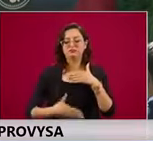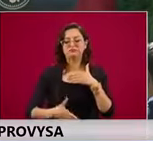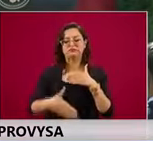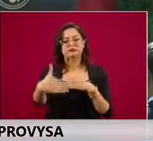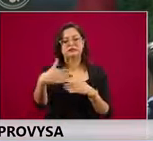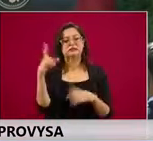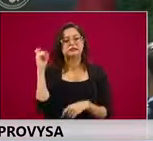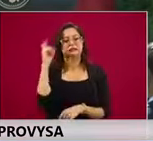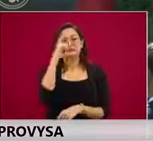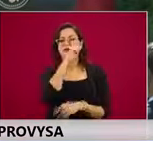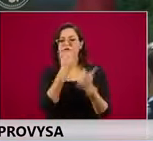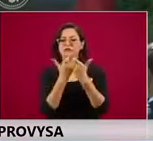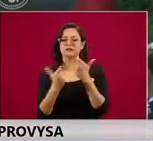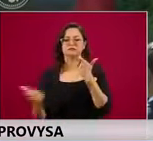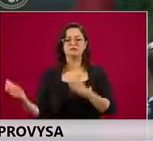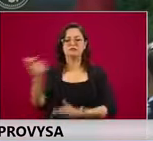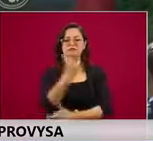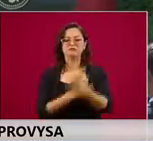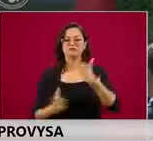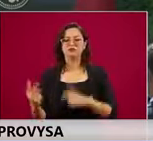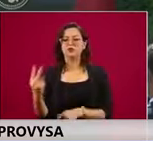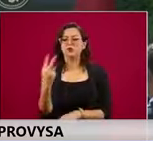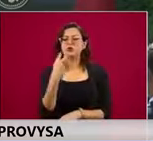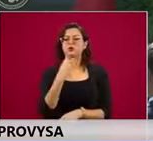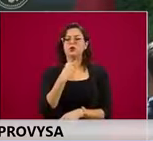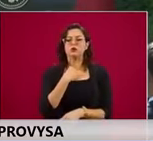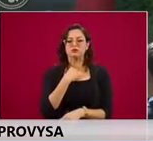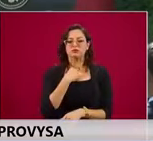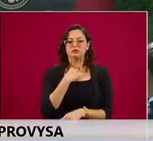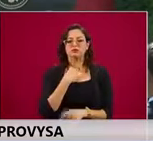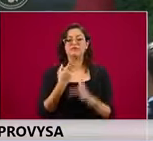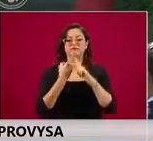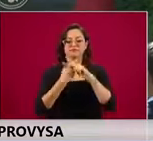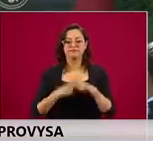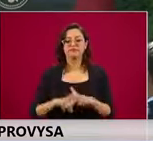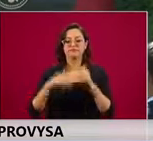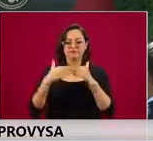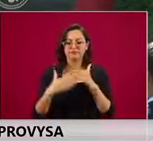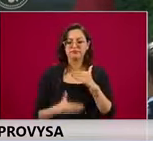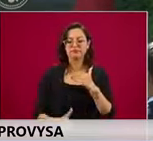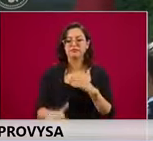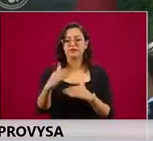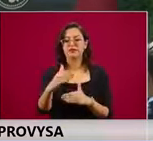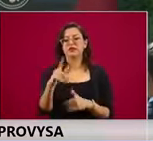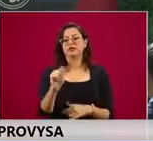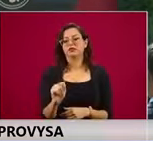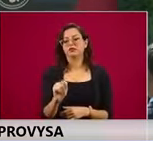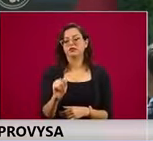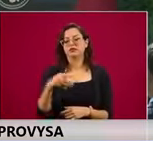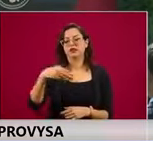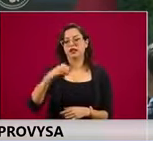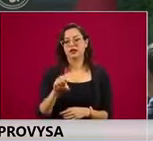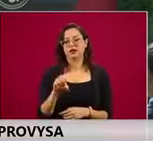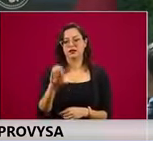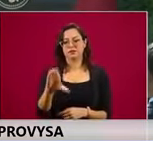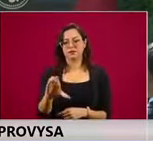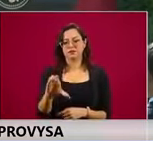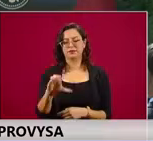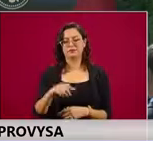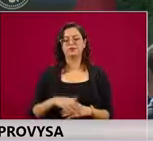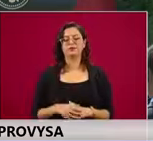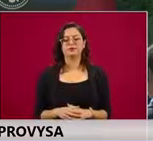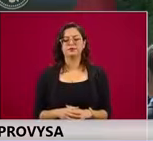welcome. Welcome to United States of Sí, America. en América. Y voy a pasar Ya no sé, no conozco